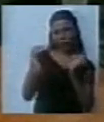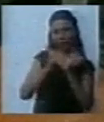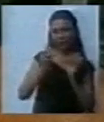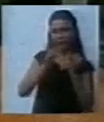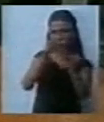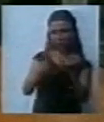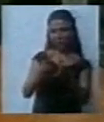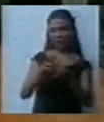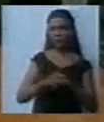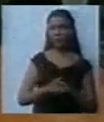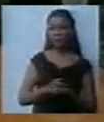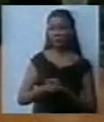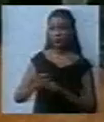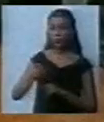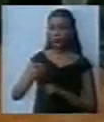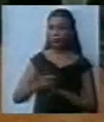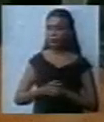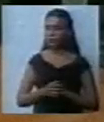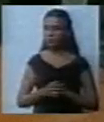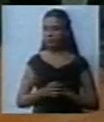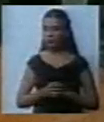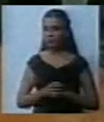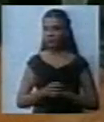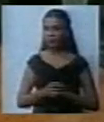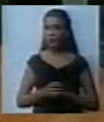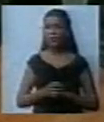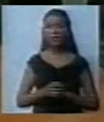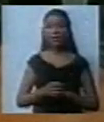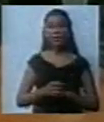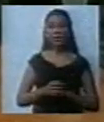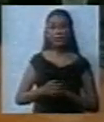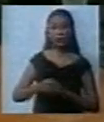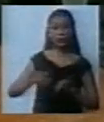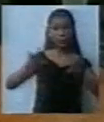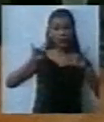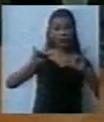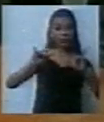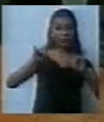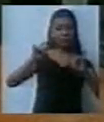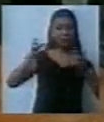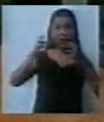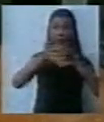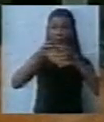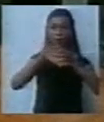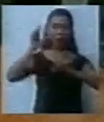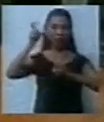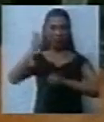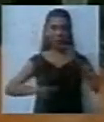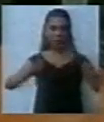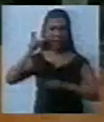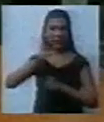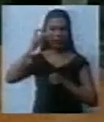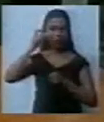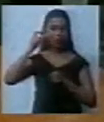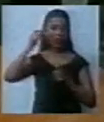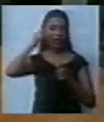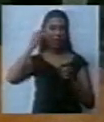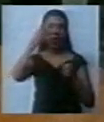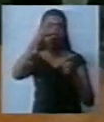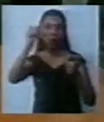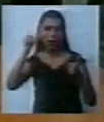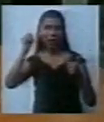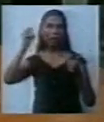Quería decirle que no solo la gente que tiene entre 40 y 50 años y 60 años y mucho más inclusive. Para nosotros ustedes